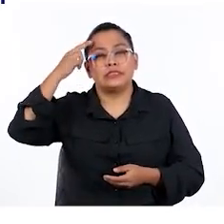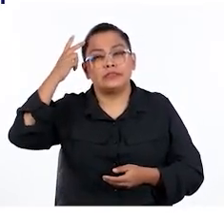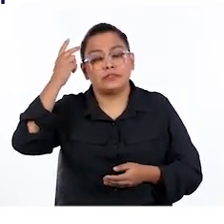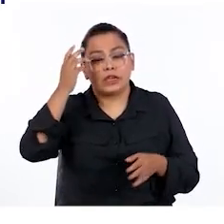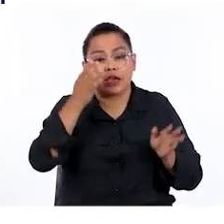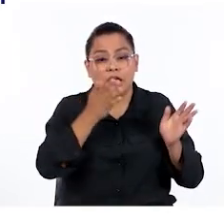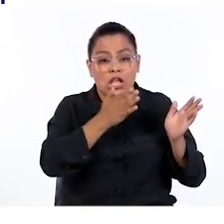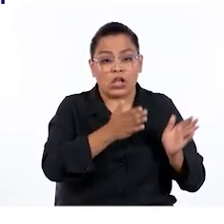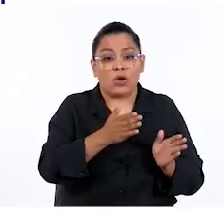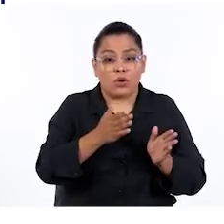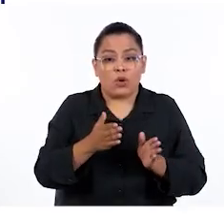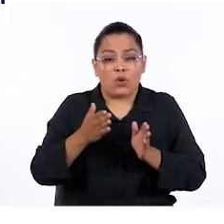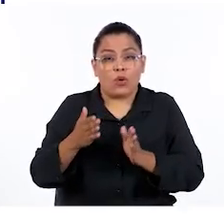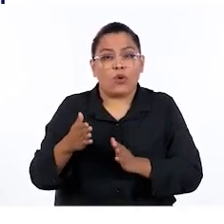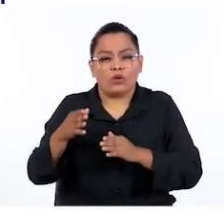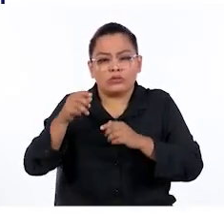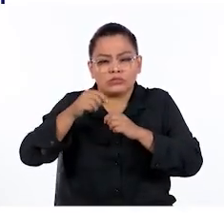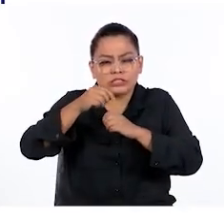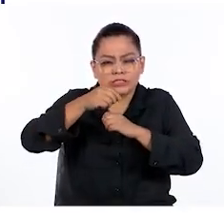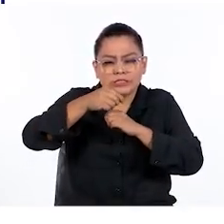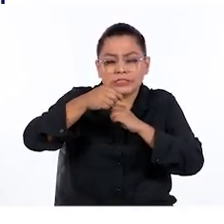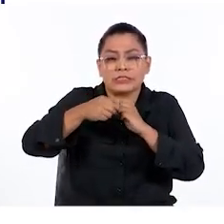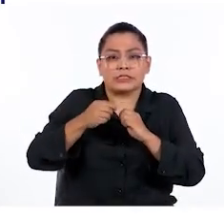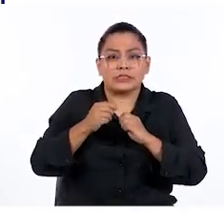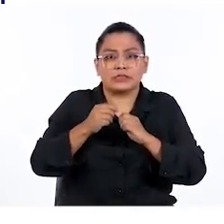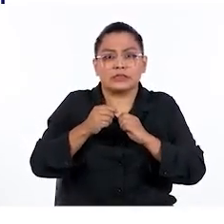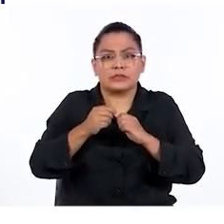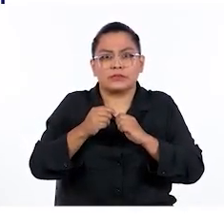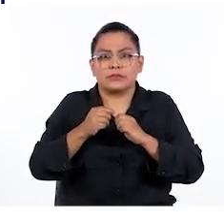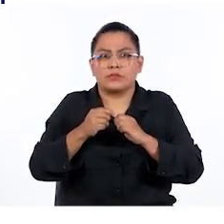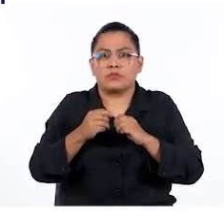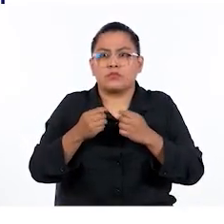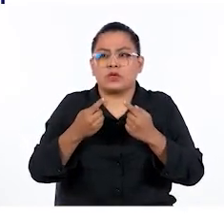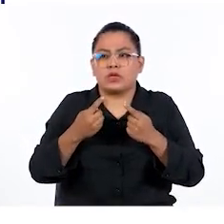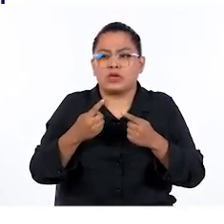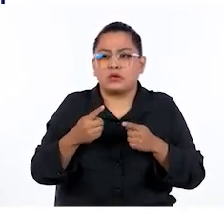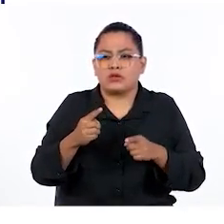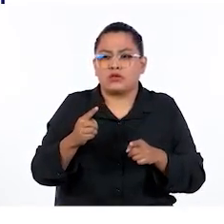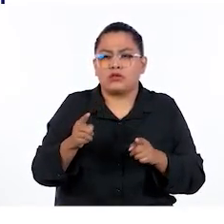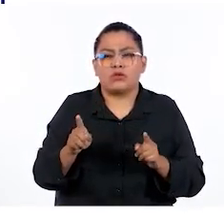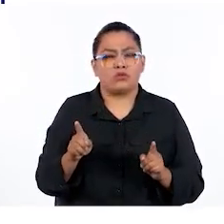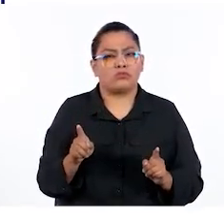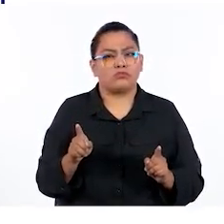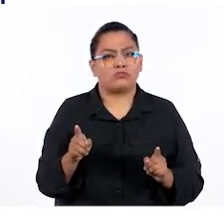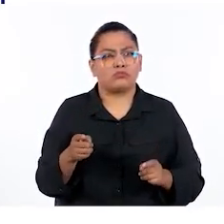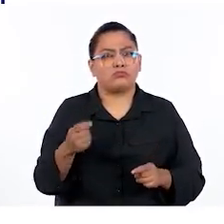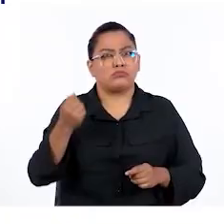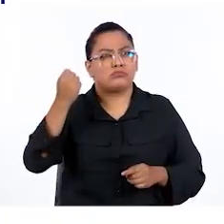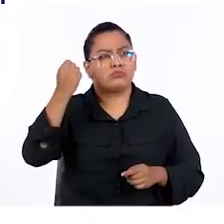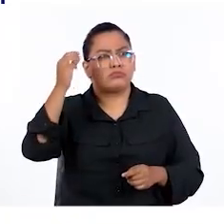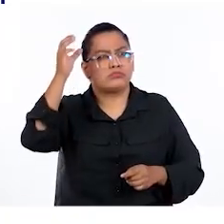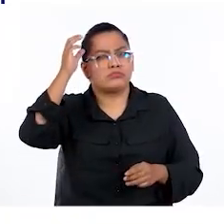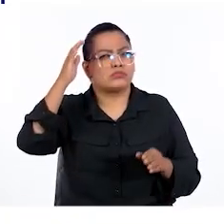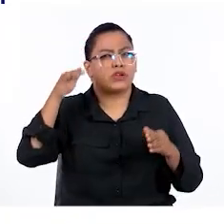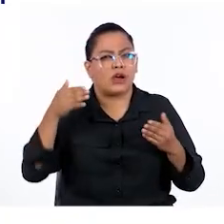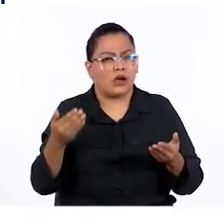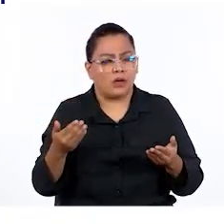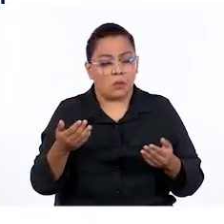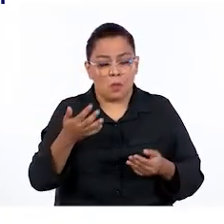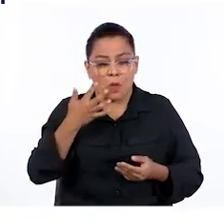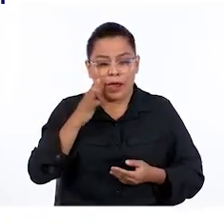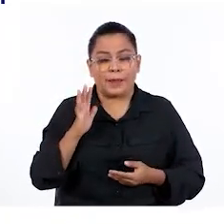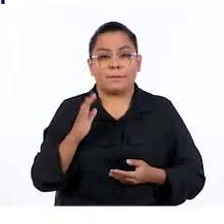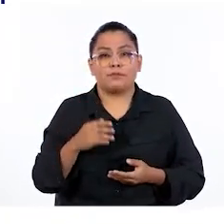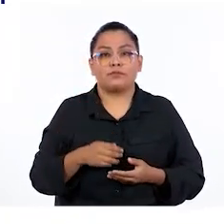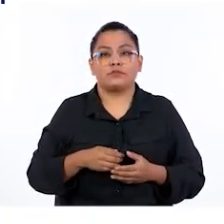ordenada de subunidades en una molécula. ¿Y cómo podemos percibir este concepto? Si tenemos